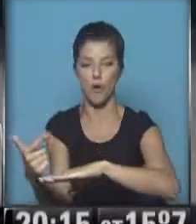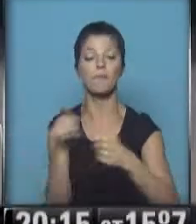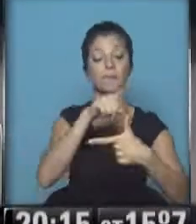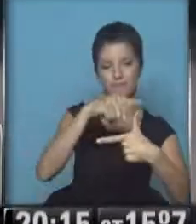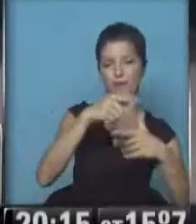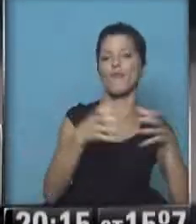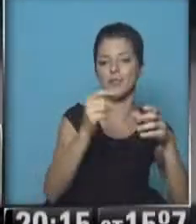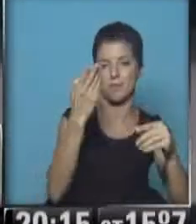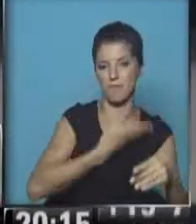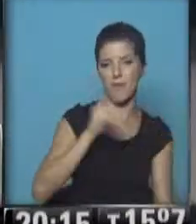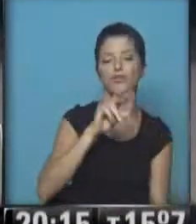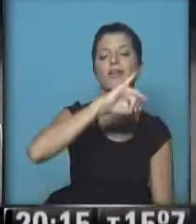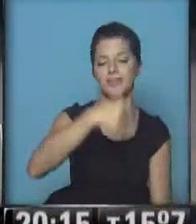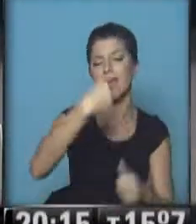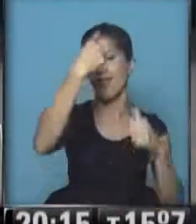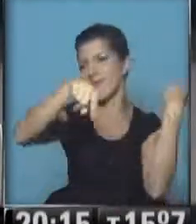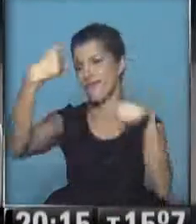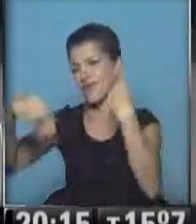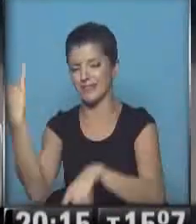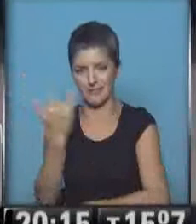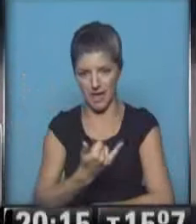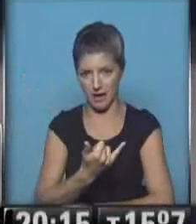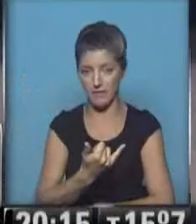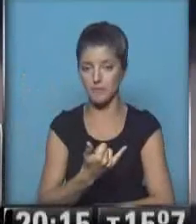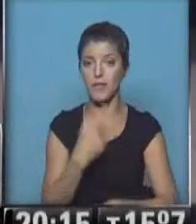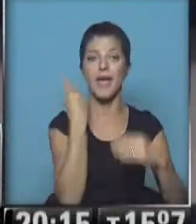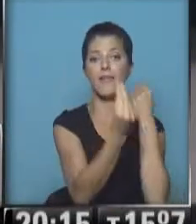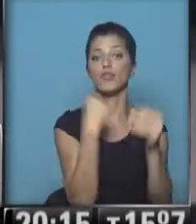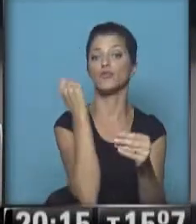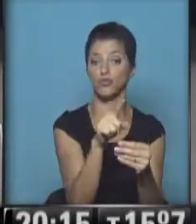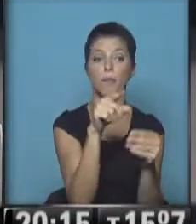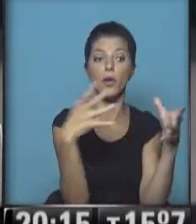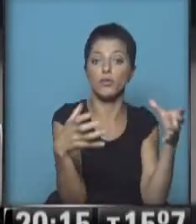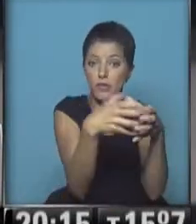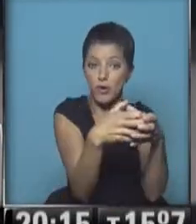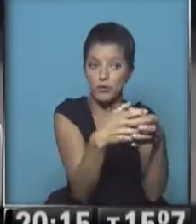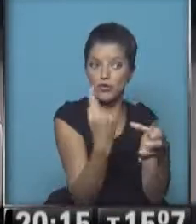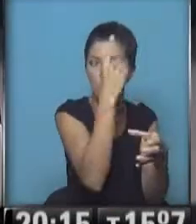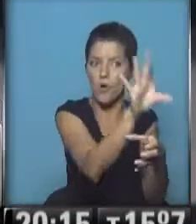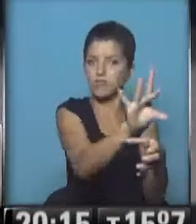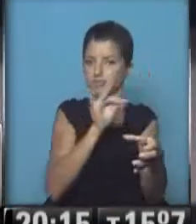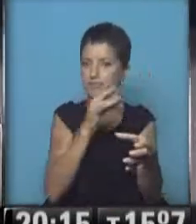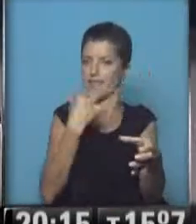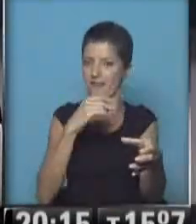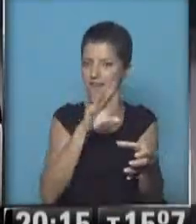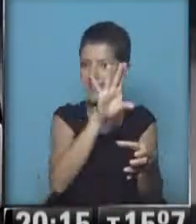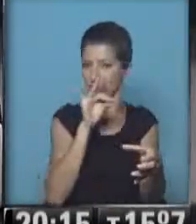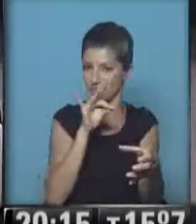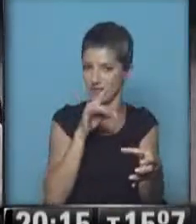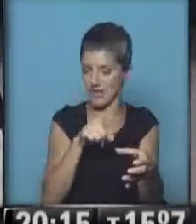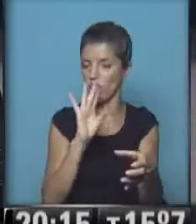tiene varios candidatos el problema para frente pero la victoria es de todos esos candidatos elegir cuál va a ser el que va a disputar la